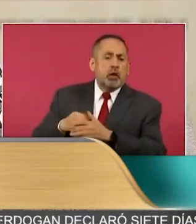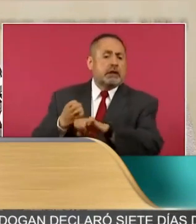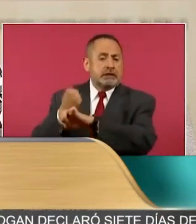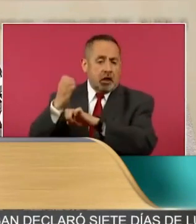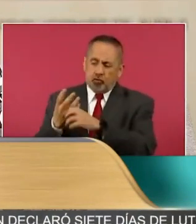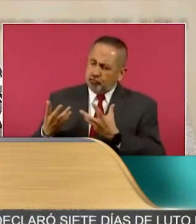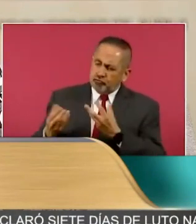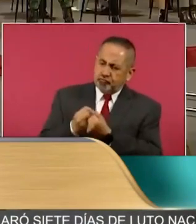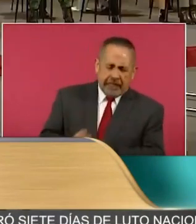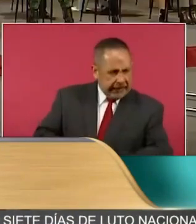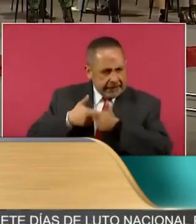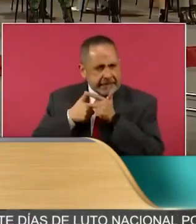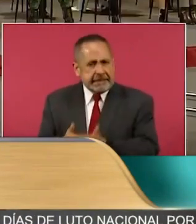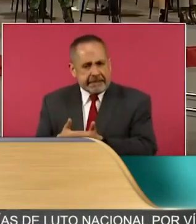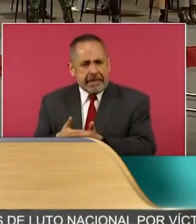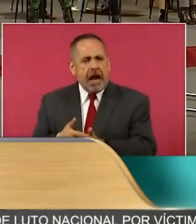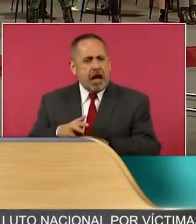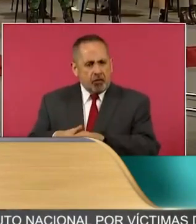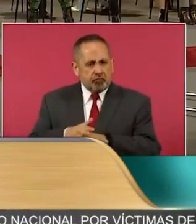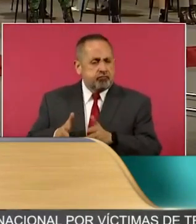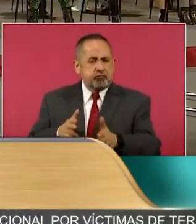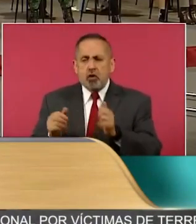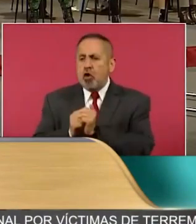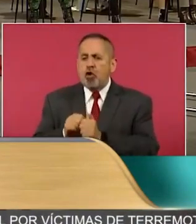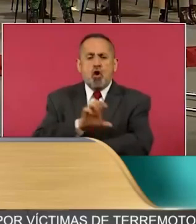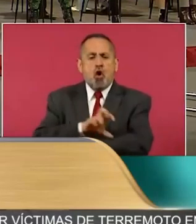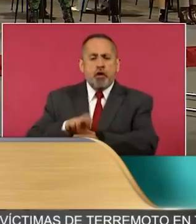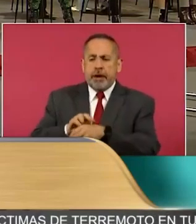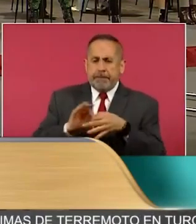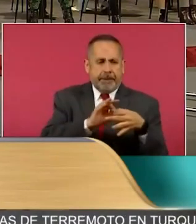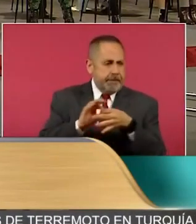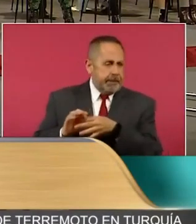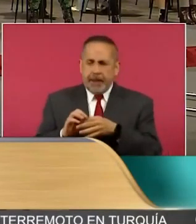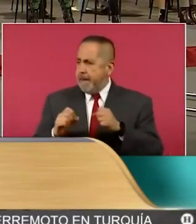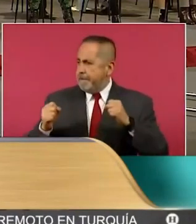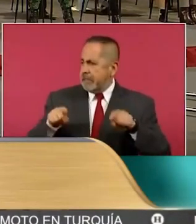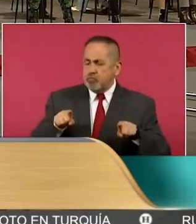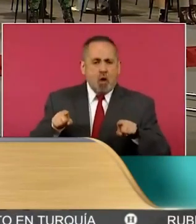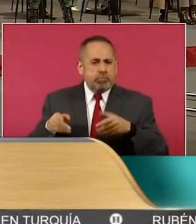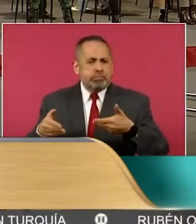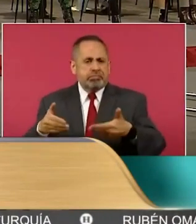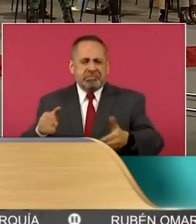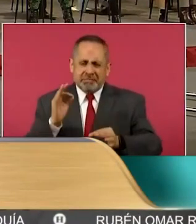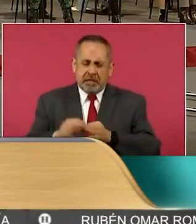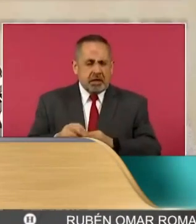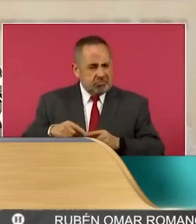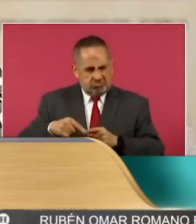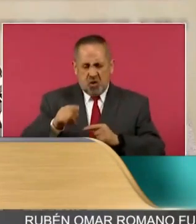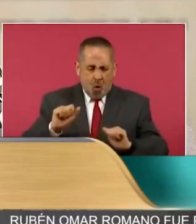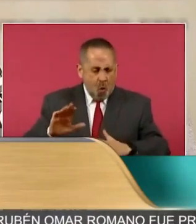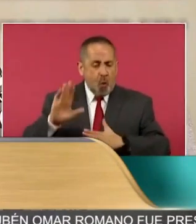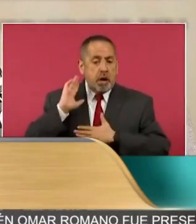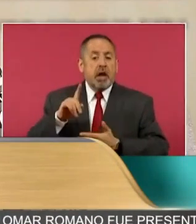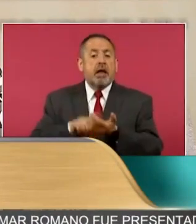estados. Seguimos trabajando coordinados desde varios frentes de manera simultánea. Vamos a cumplir el compromiso de